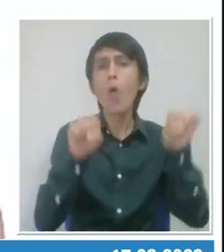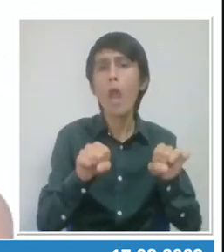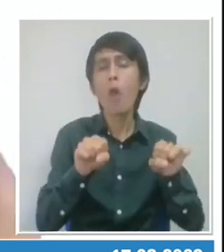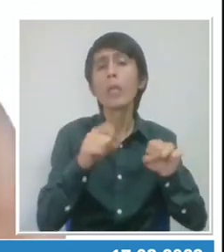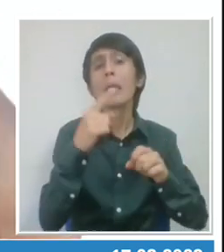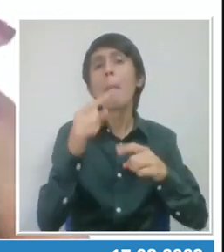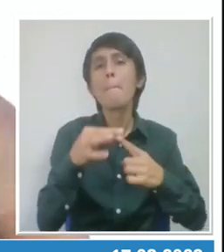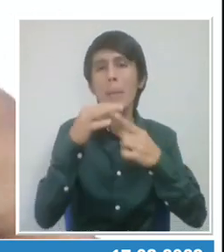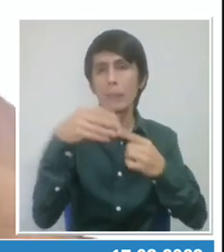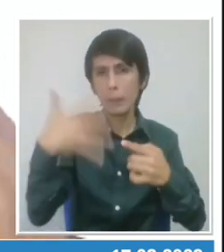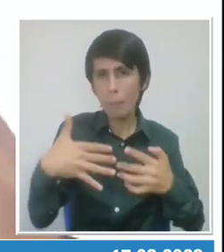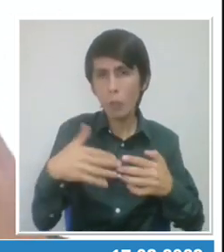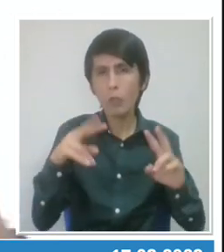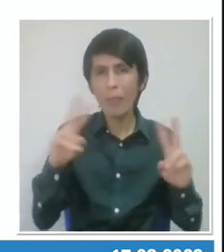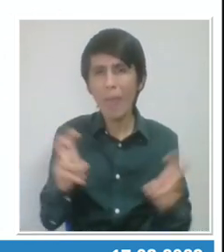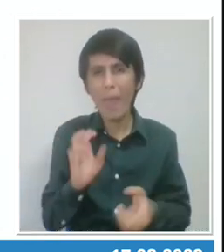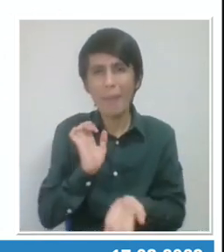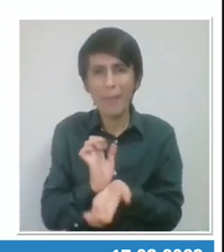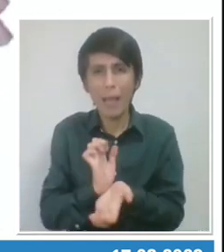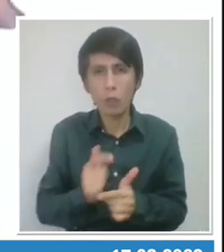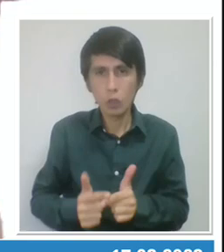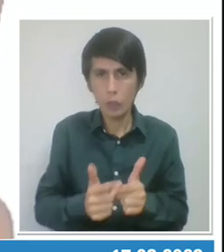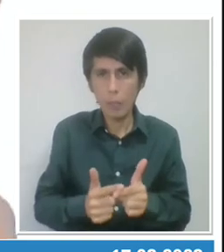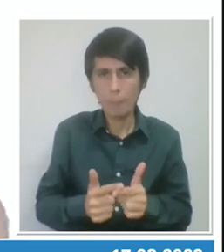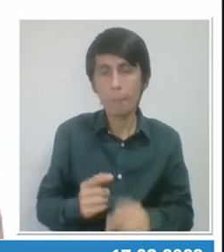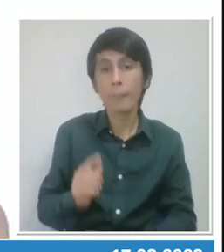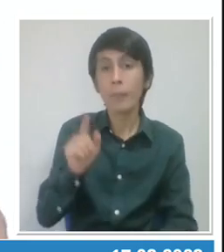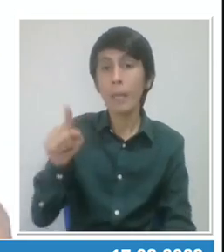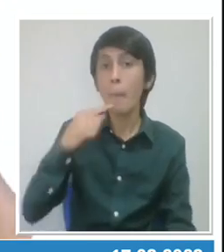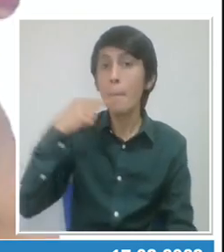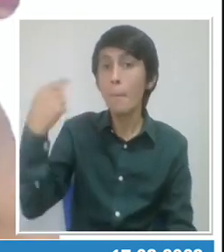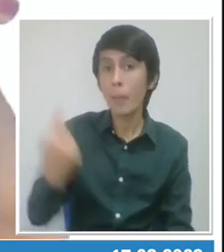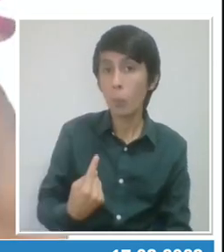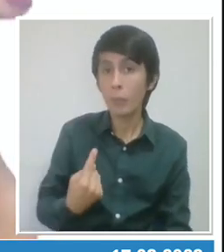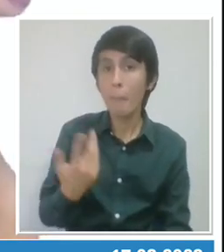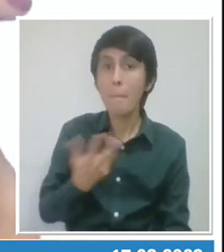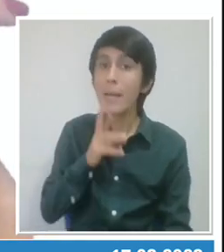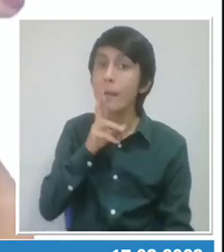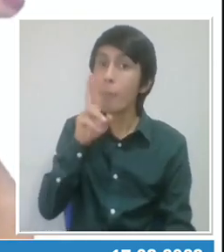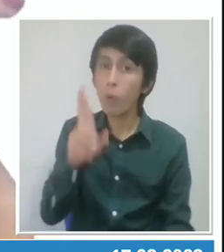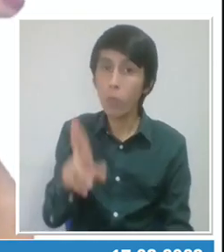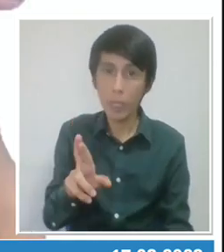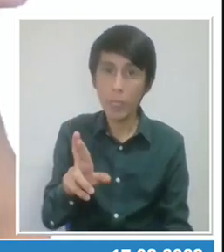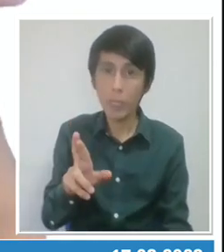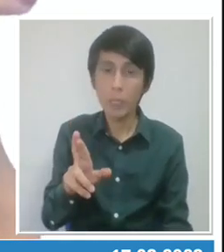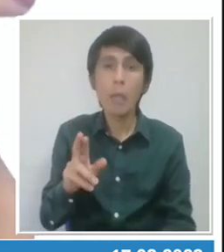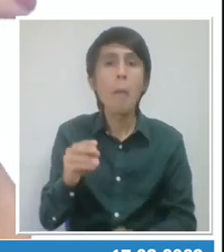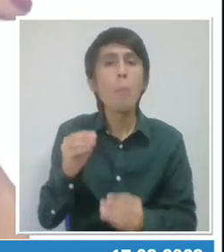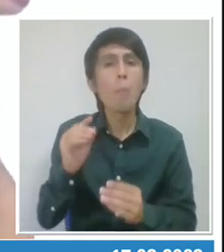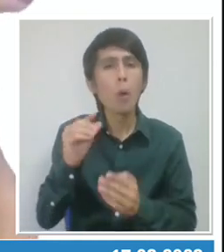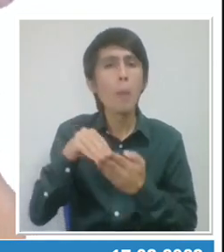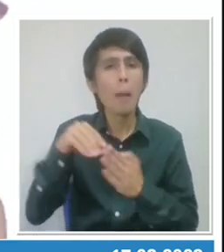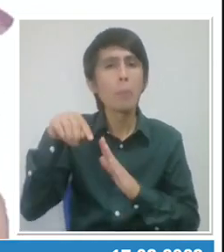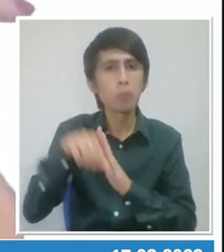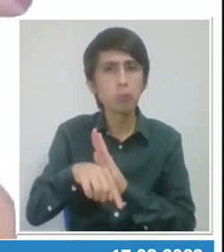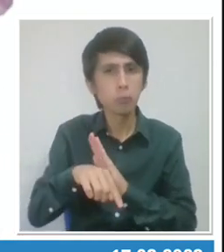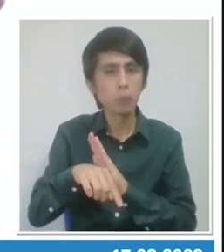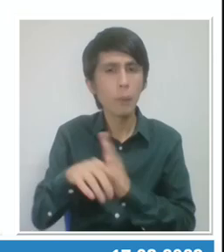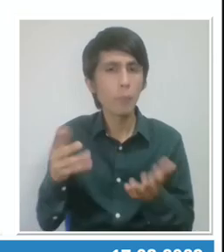yo, para responder a esta pregunta y quizás profundizar algo más, porque hice la